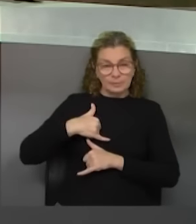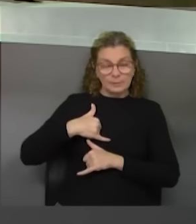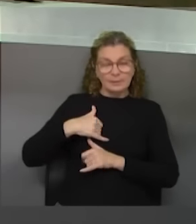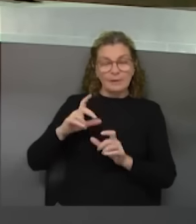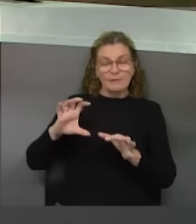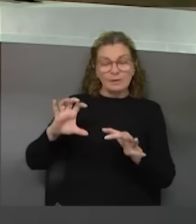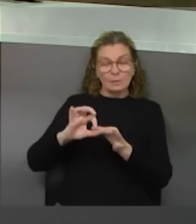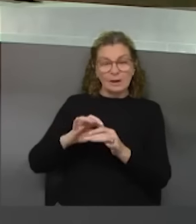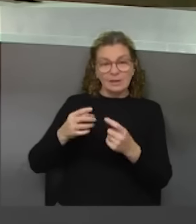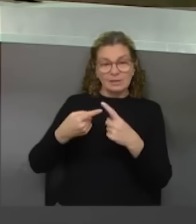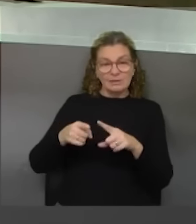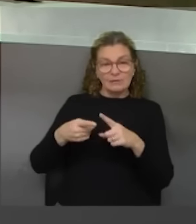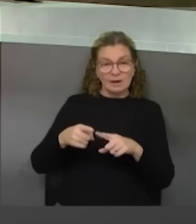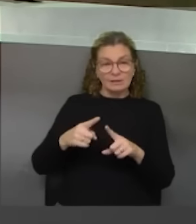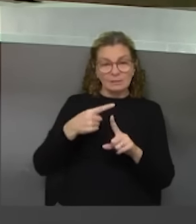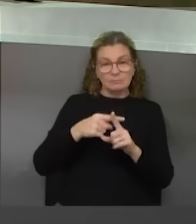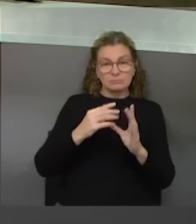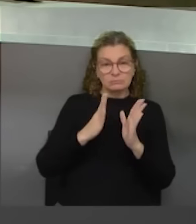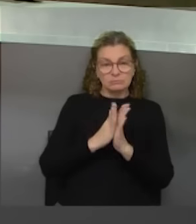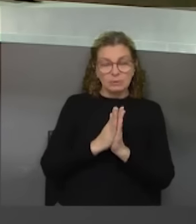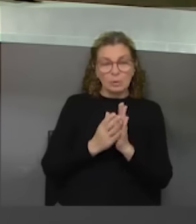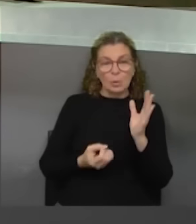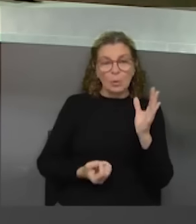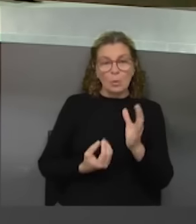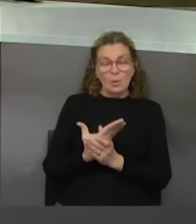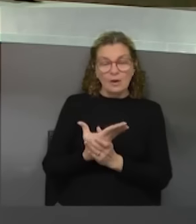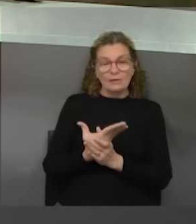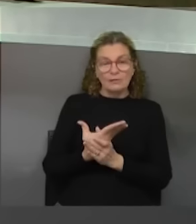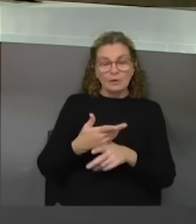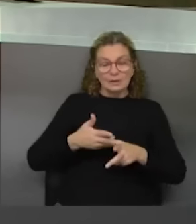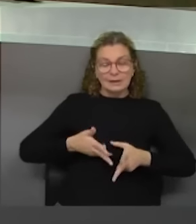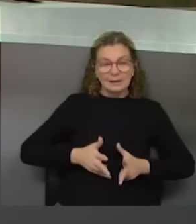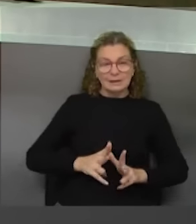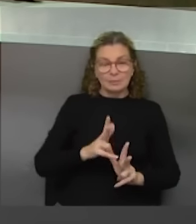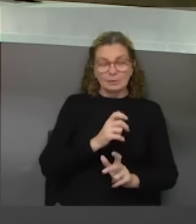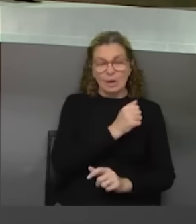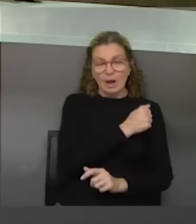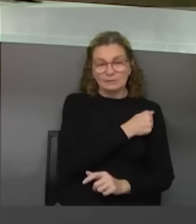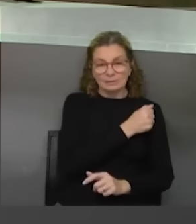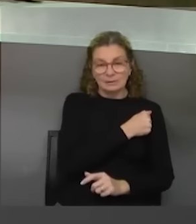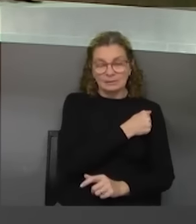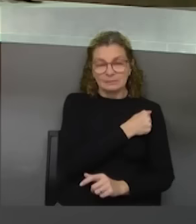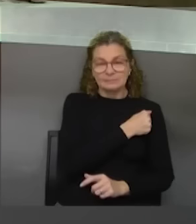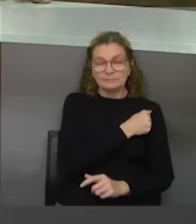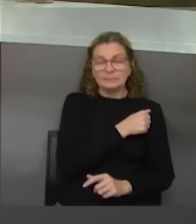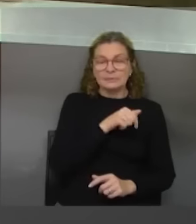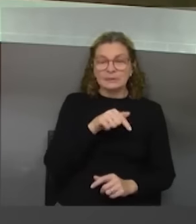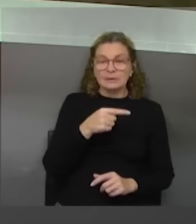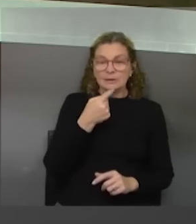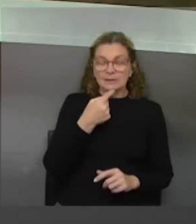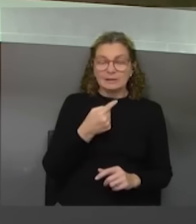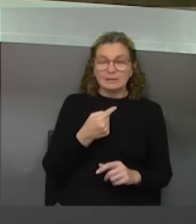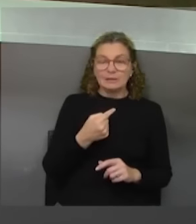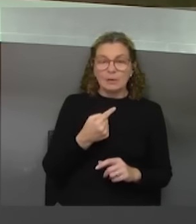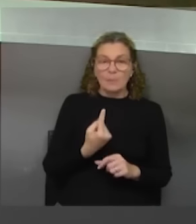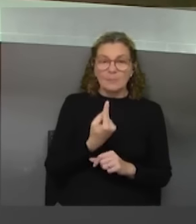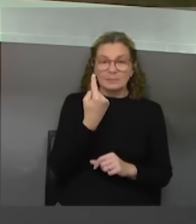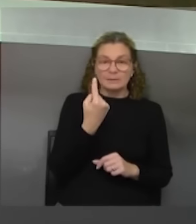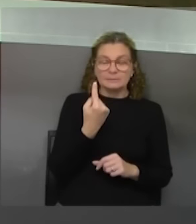distintas Iglesias conmemoraron Un nuevo aniversario del nacimiento de José gerbo artigas Así es lo que se destacó